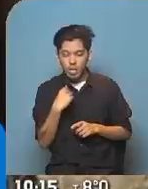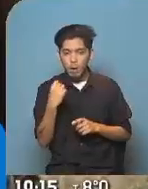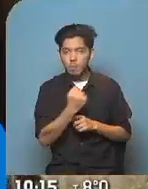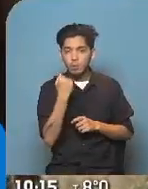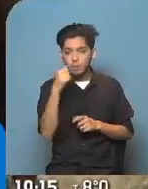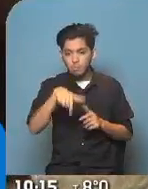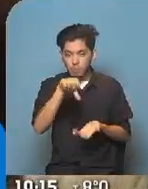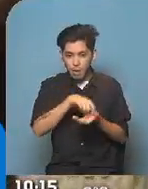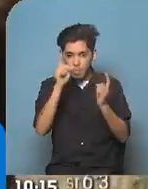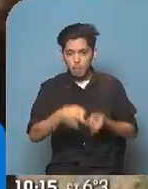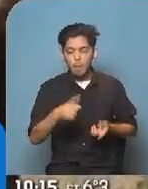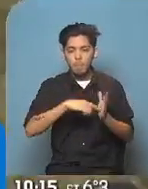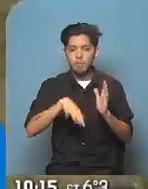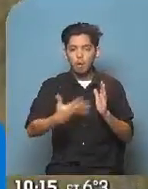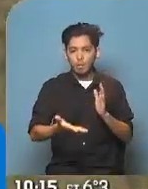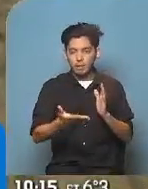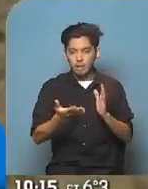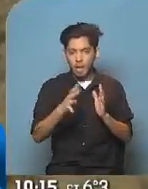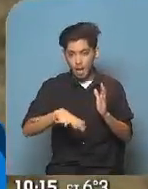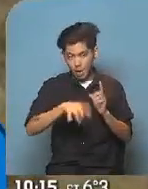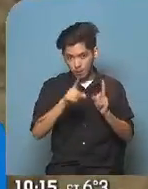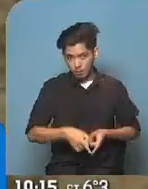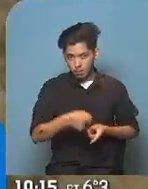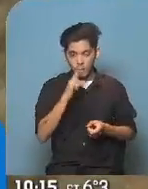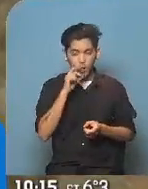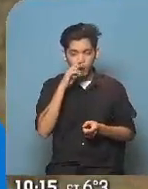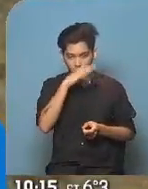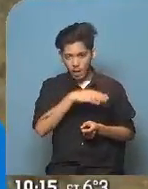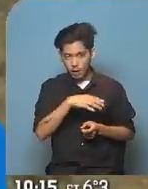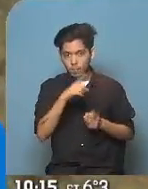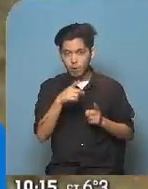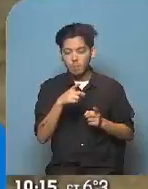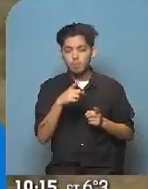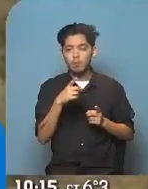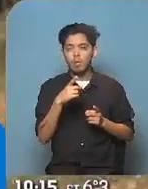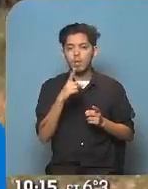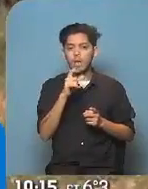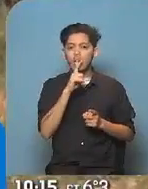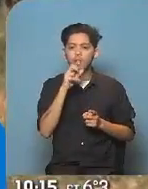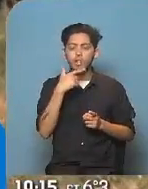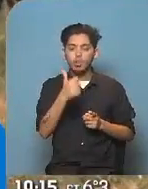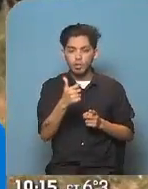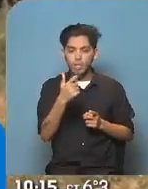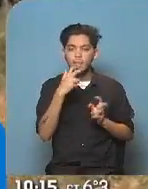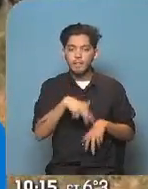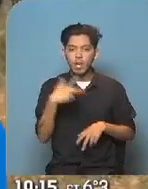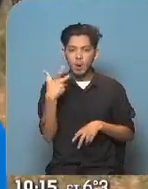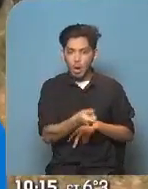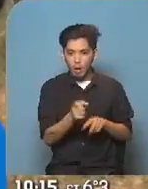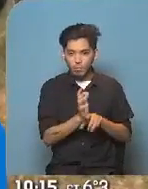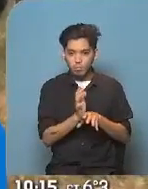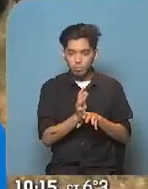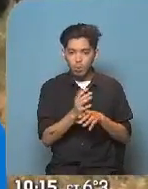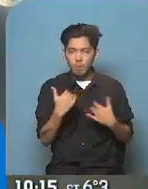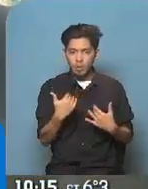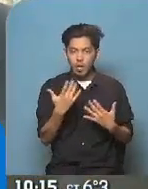el país, pero también para la provincia, ¿no? La Patagonia es zona libre de aftosa sin vacunación. La aftosa es un determinante del acceso o